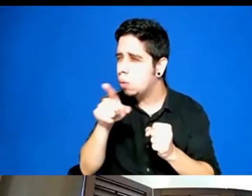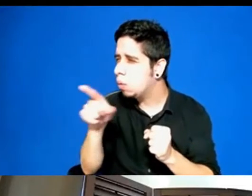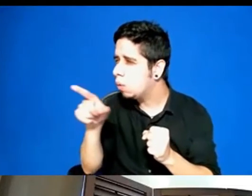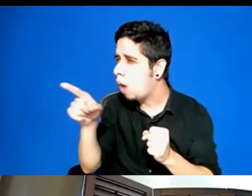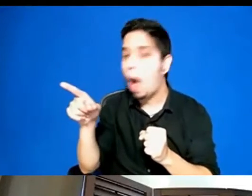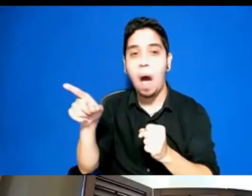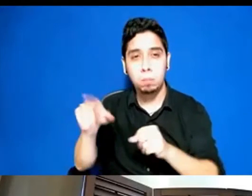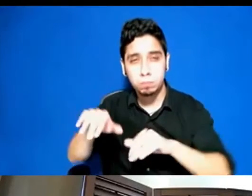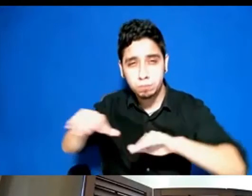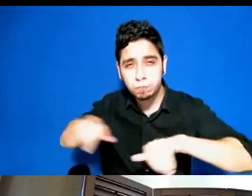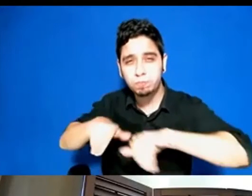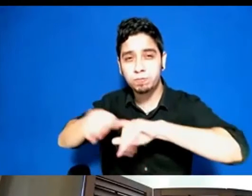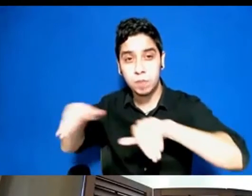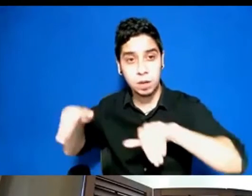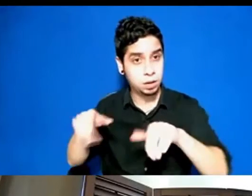calles, avenidas,